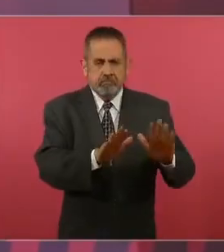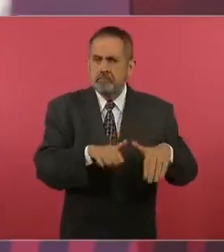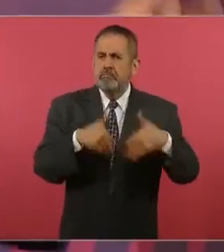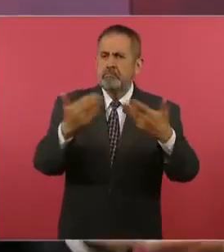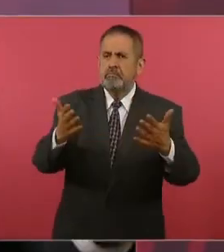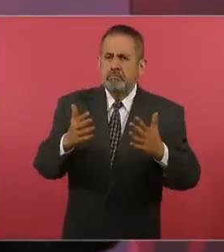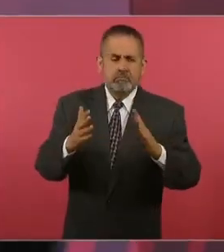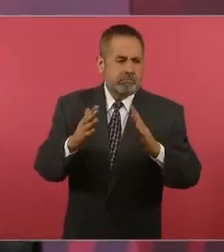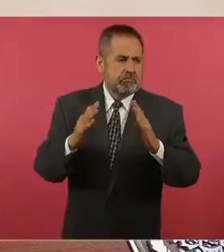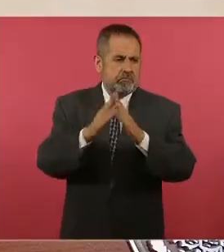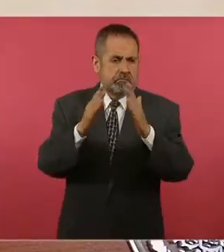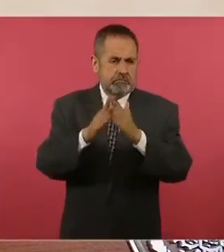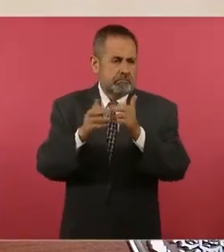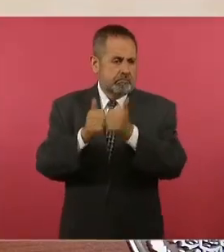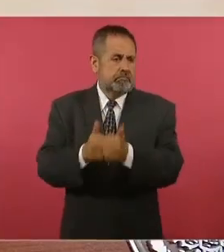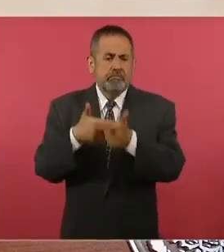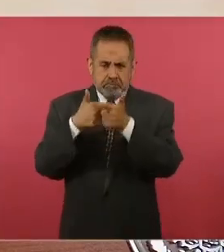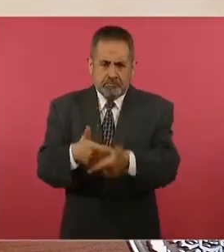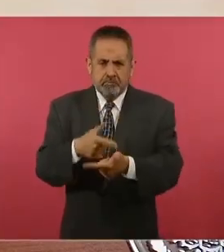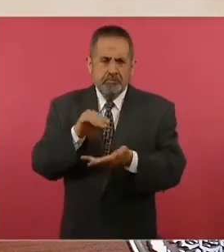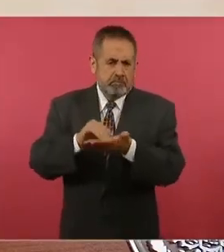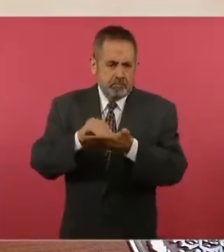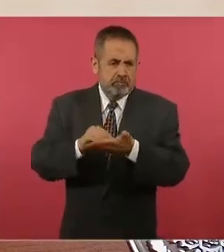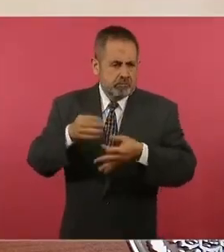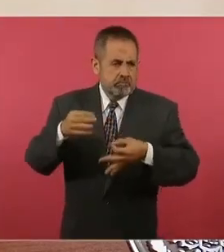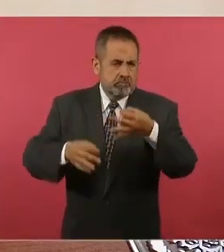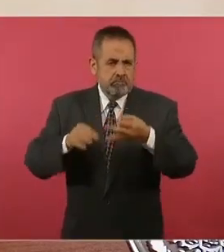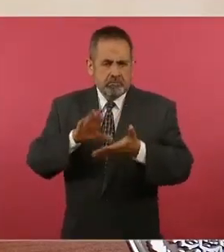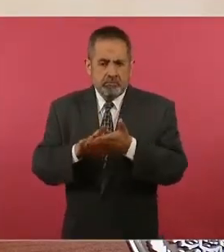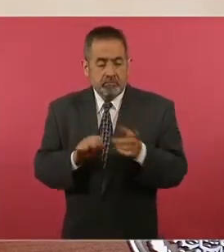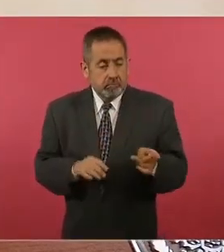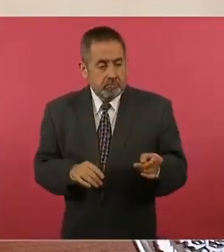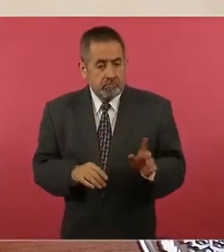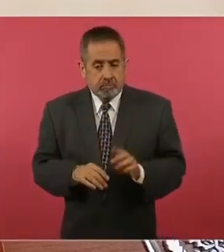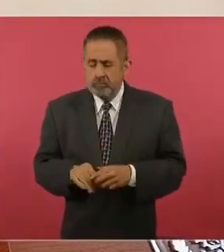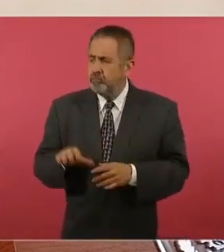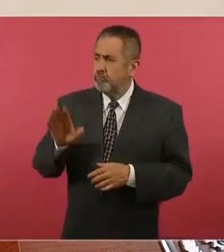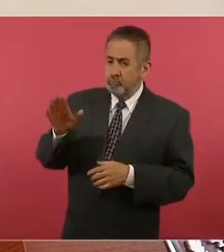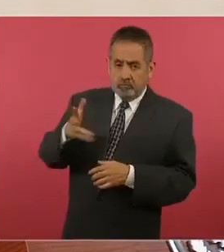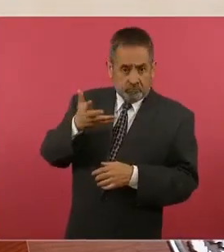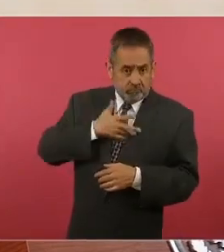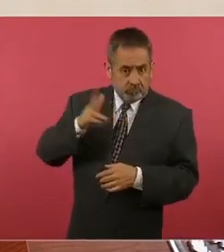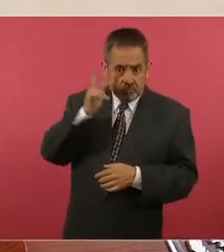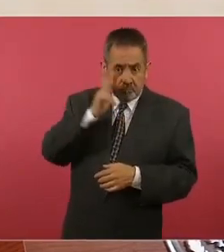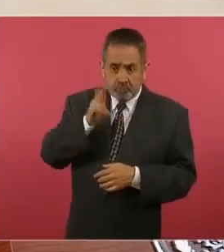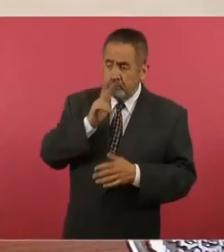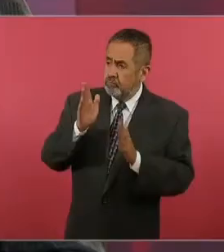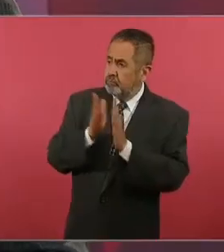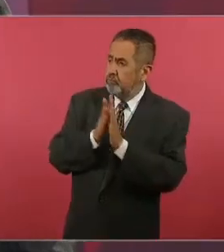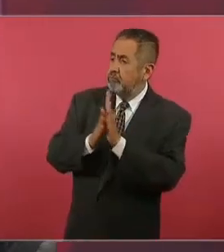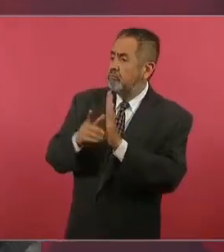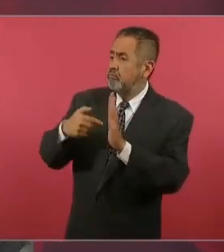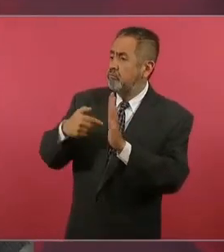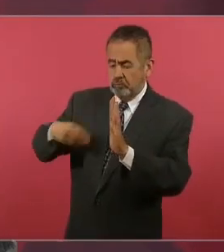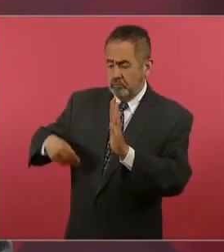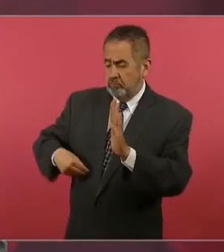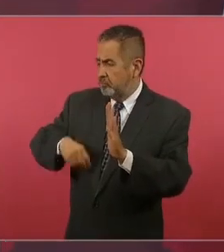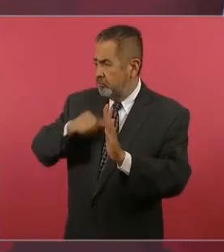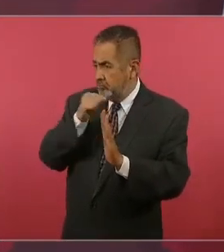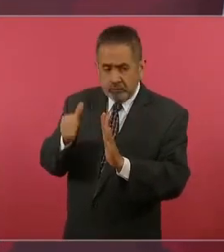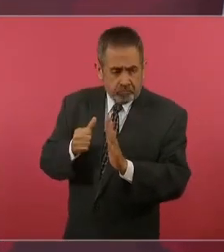O sea, no concluye el proceso. Si él tiene elementos para sostener de que es